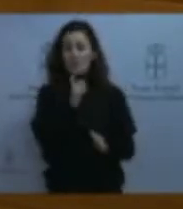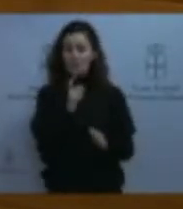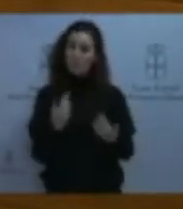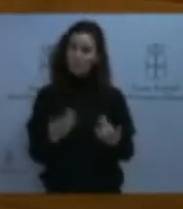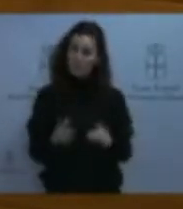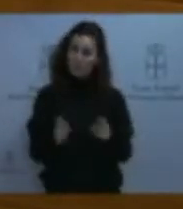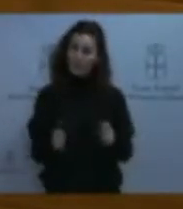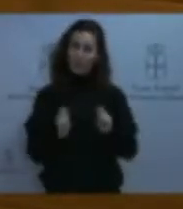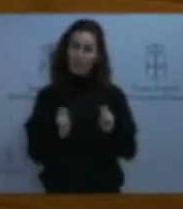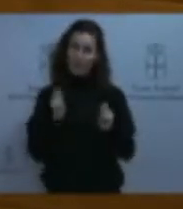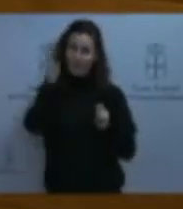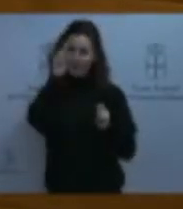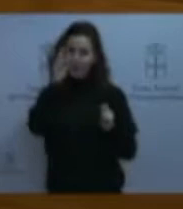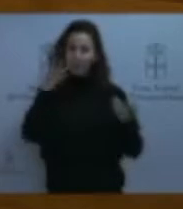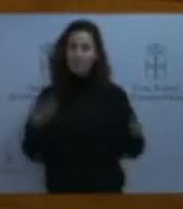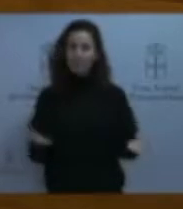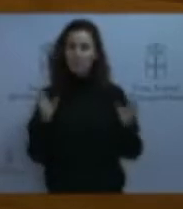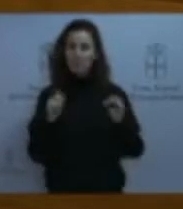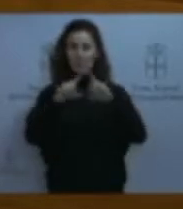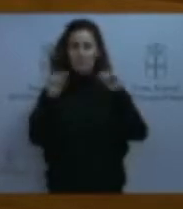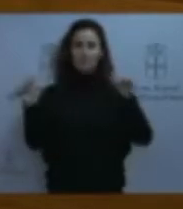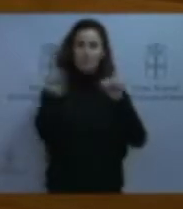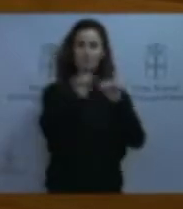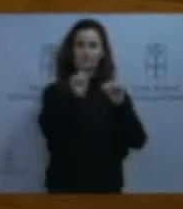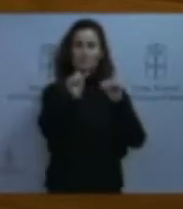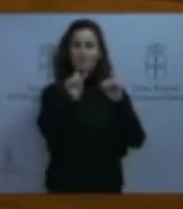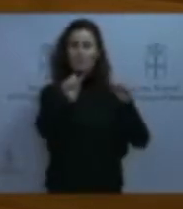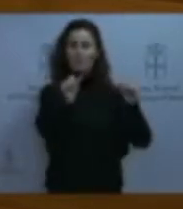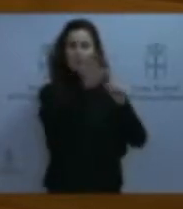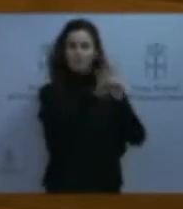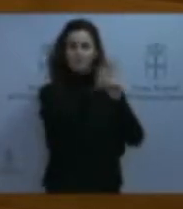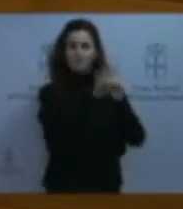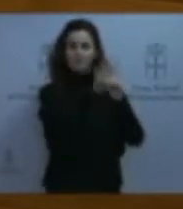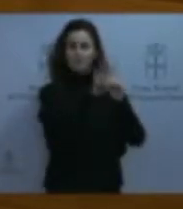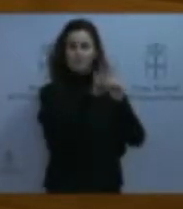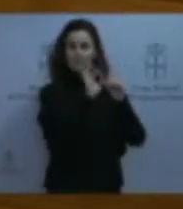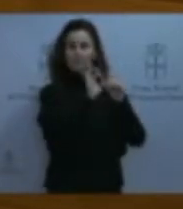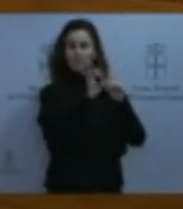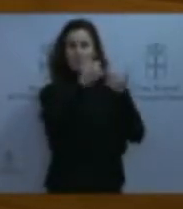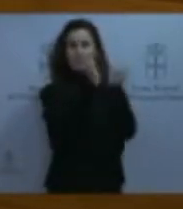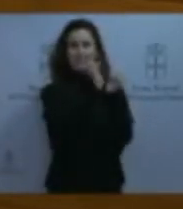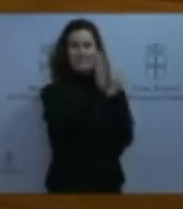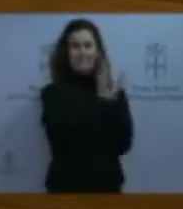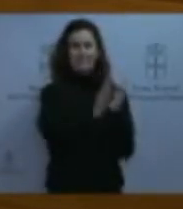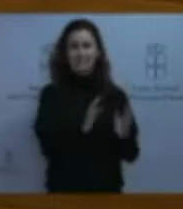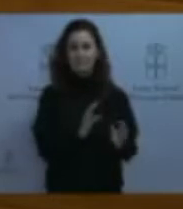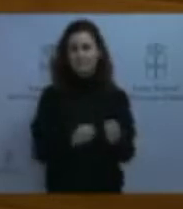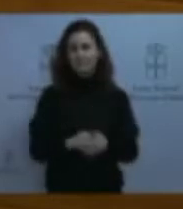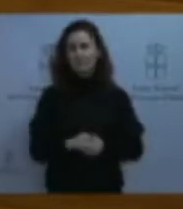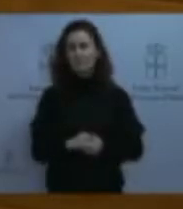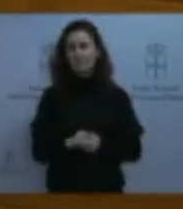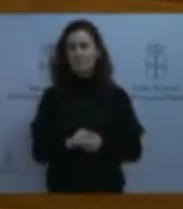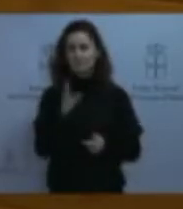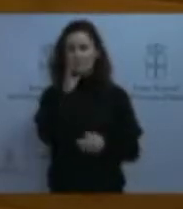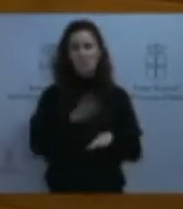Es un fenómeno claramente localizado en el occidente de Asturias, donde la práctica totalidad de los municipios se ha visto afectado de alguna u otra forma por incendios